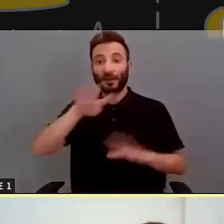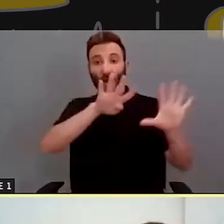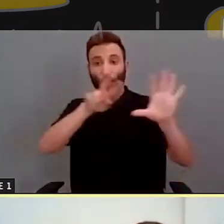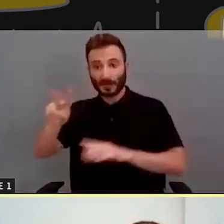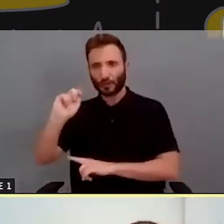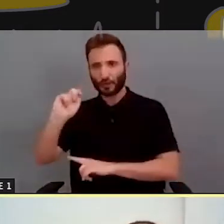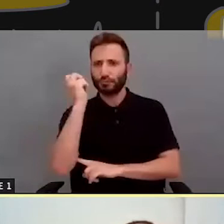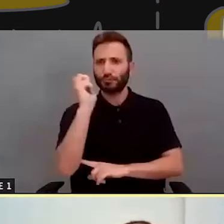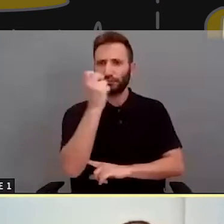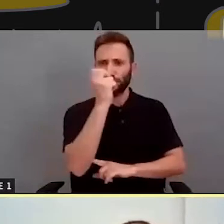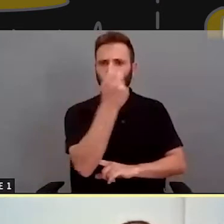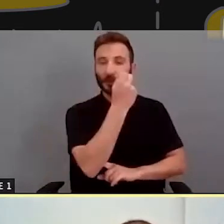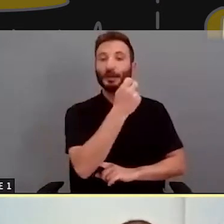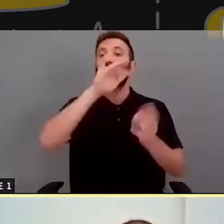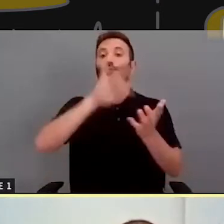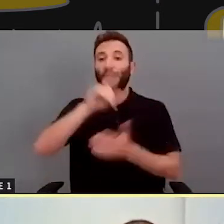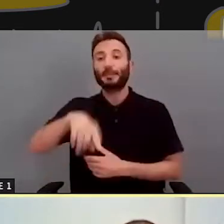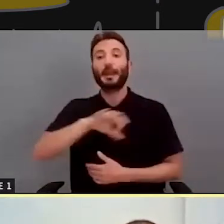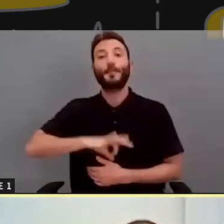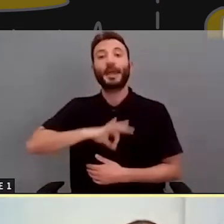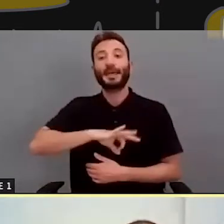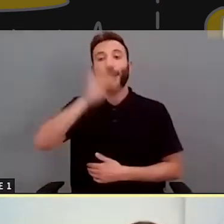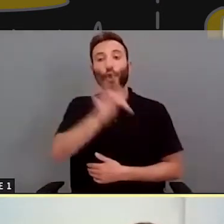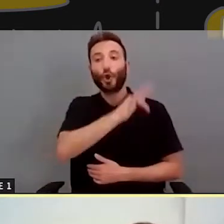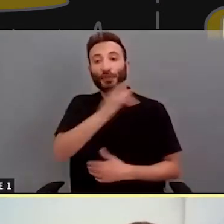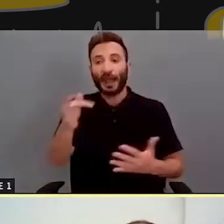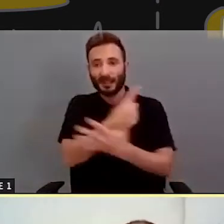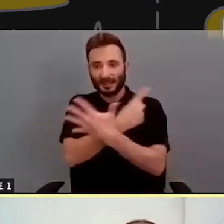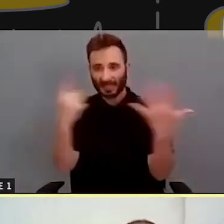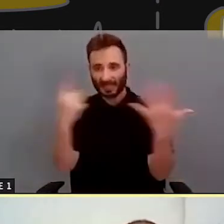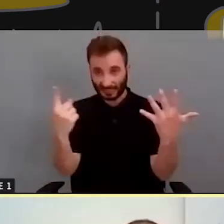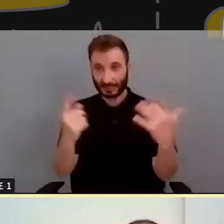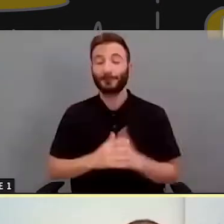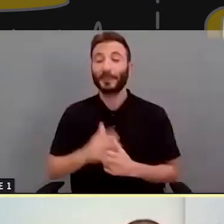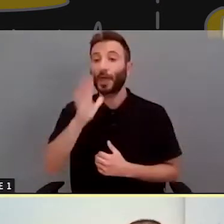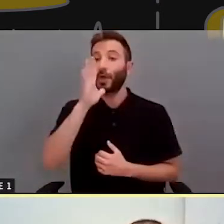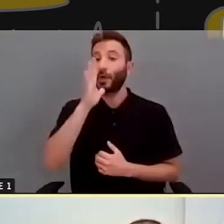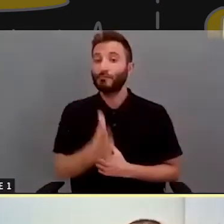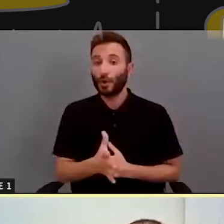de 16 medallas a lo largo de su carrera. ¿Por qué